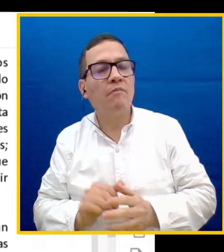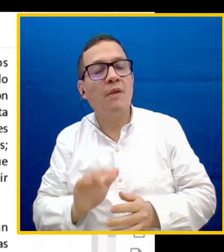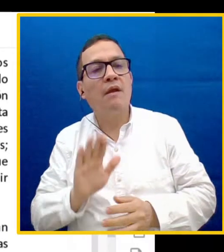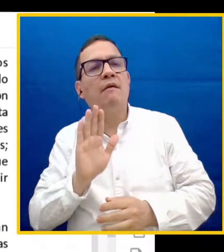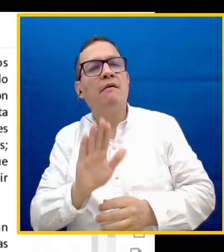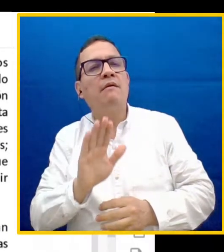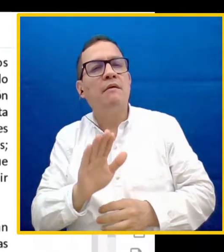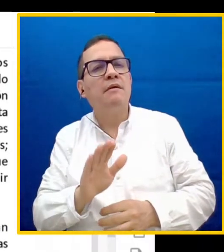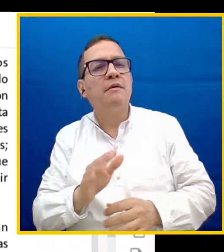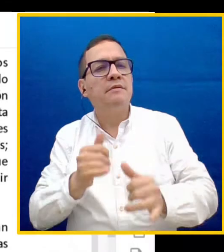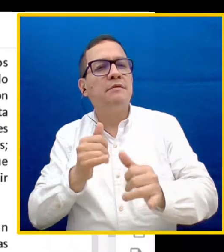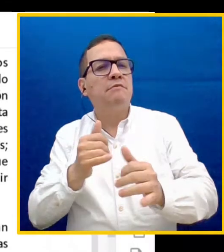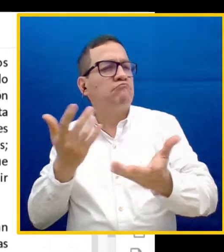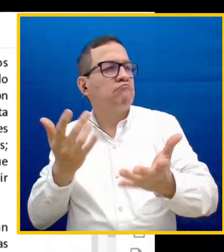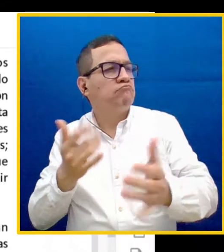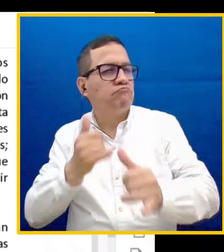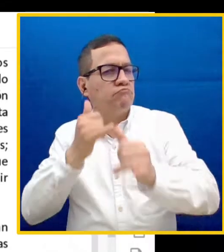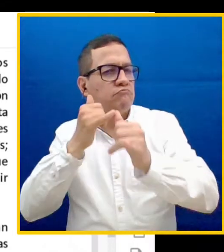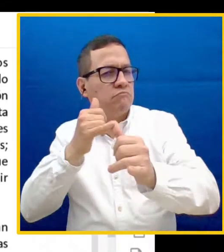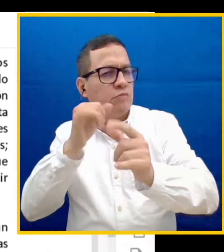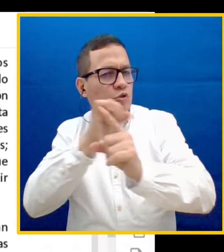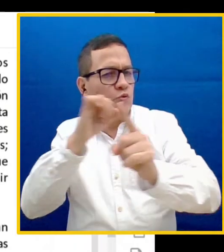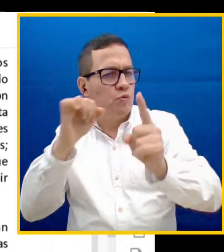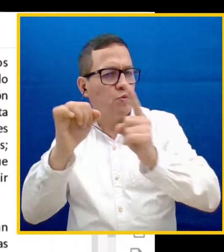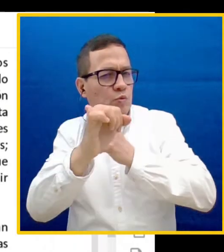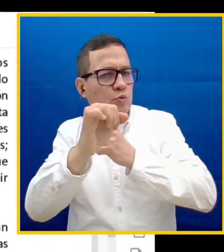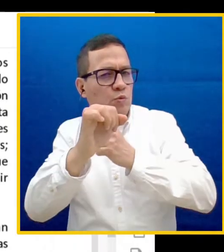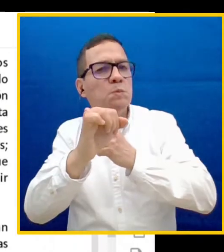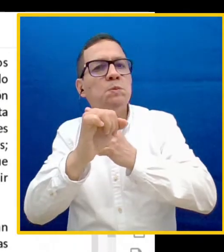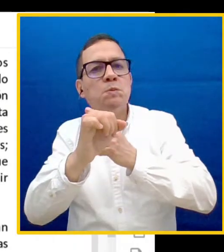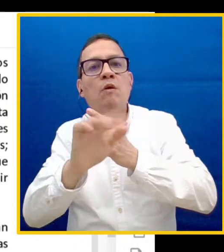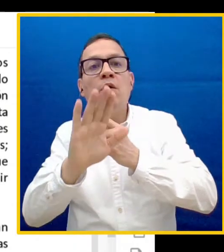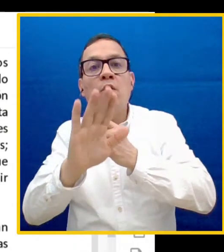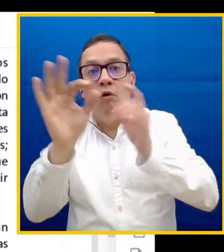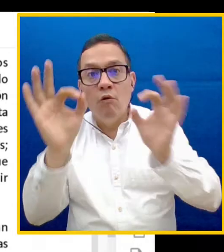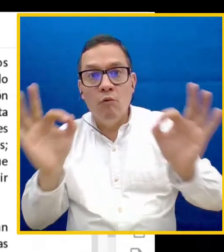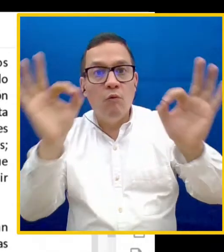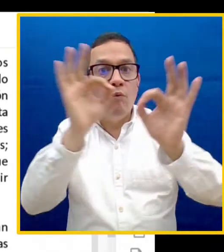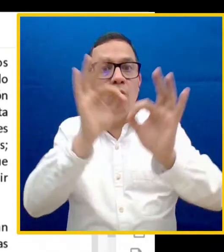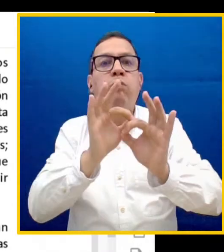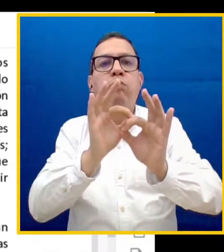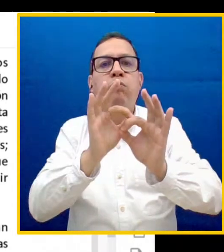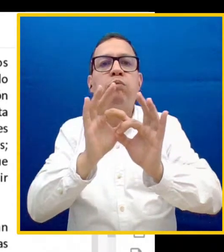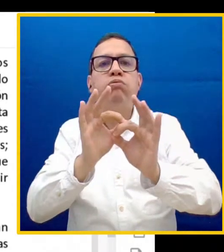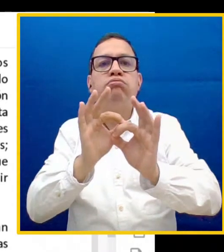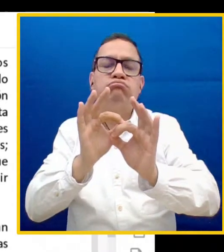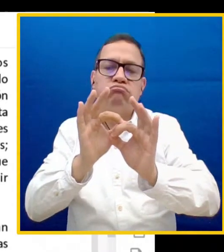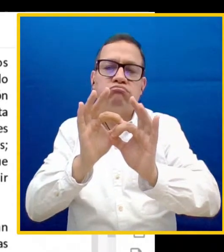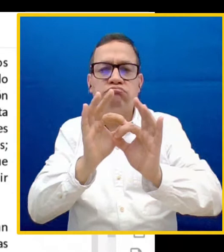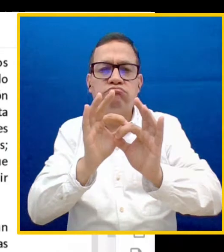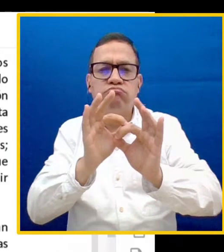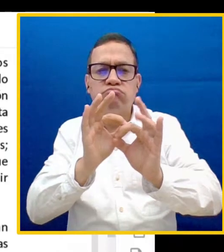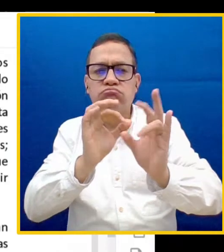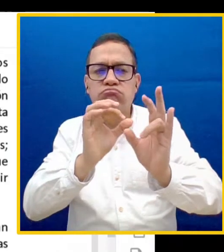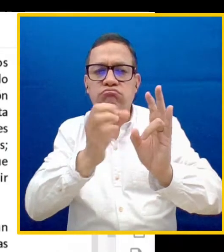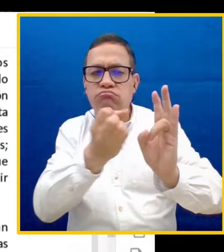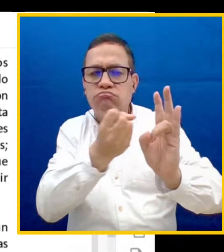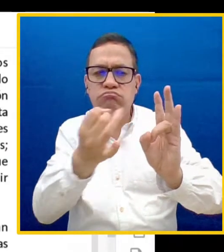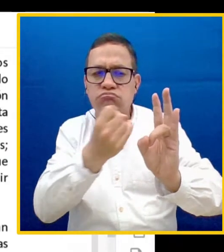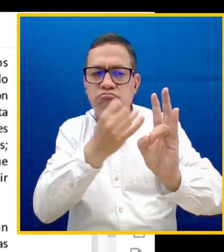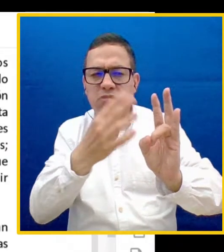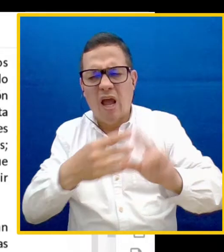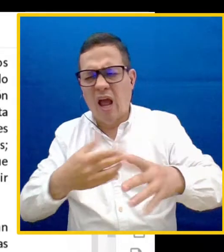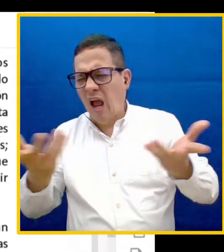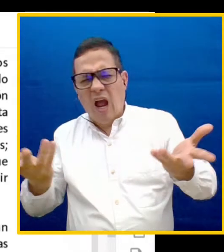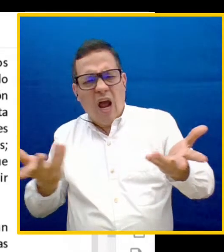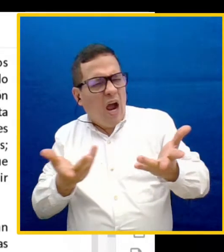En ciencias sociales, los enfoques cuantitativos han sido muy criticados, sobre todo porque se los